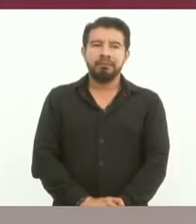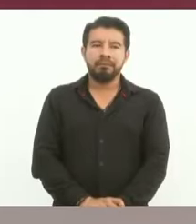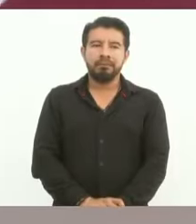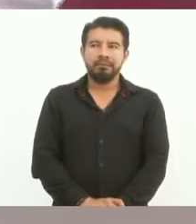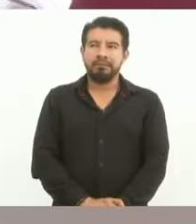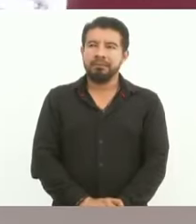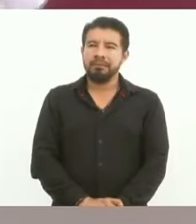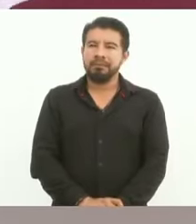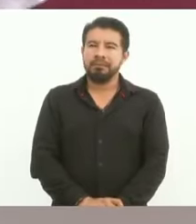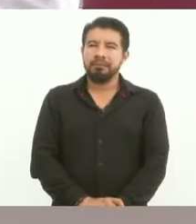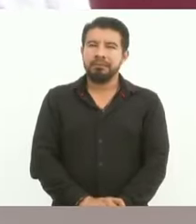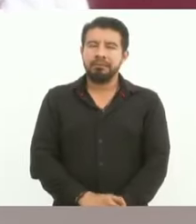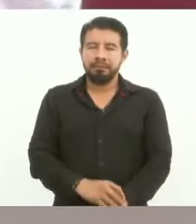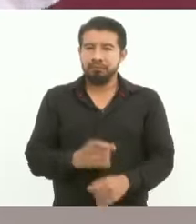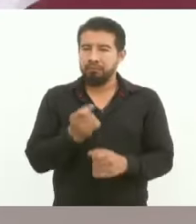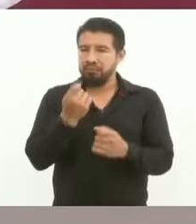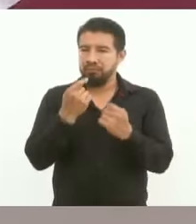y a algunos no les gusta, pero